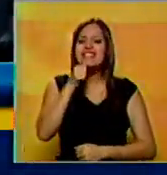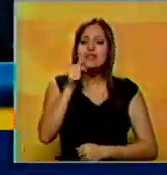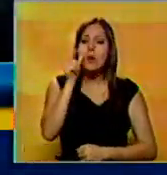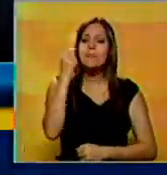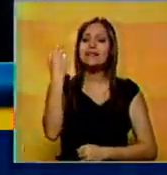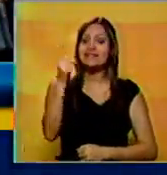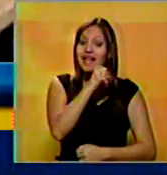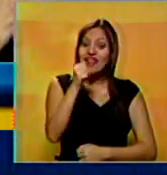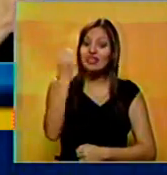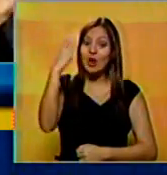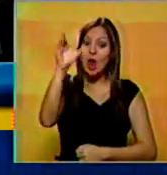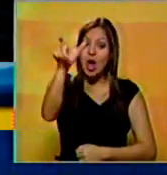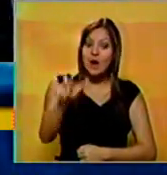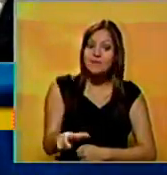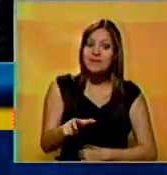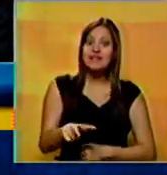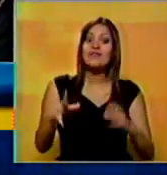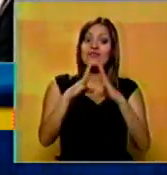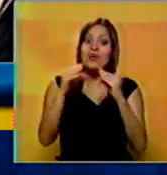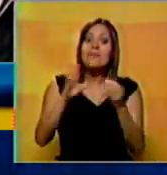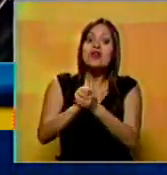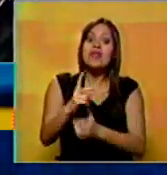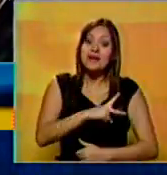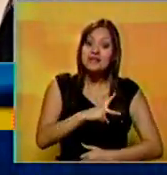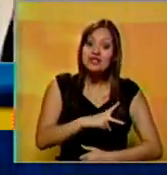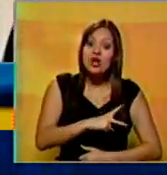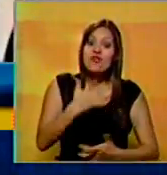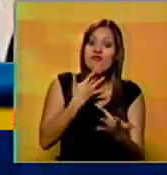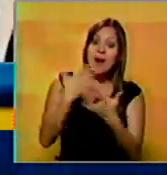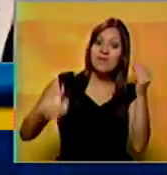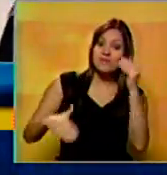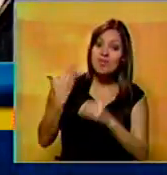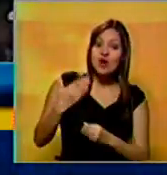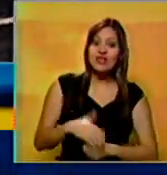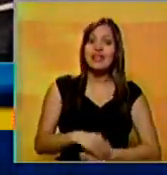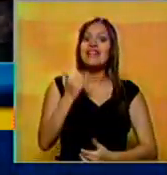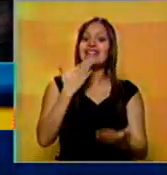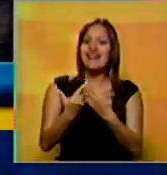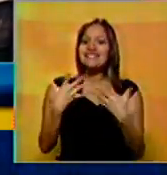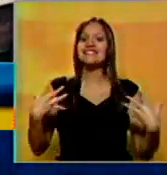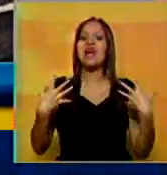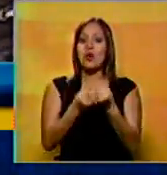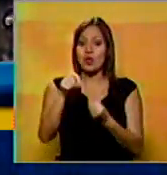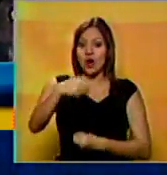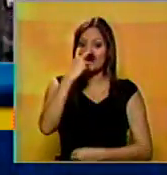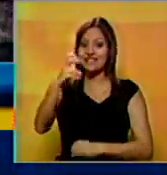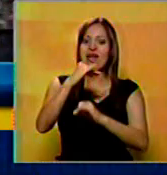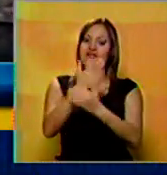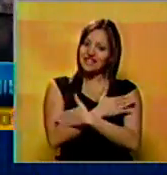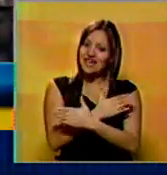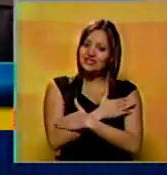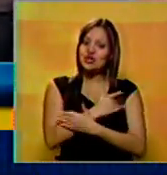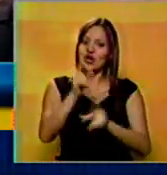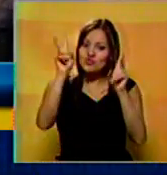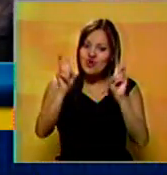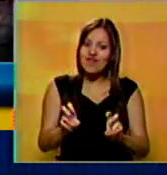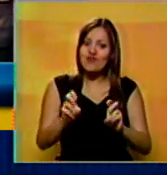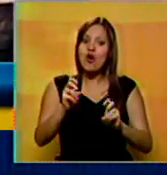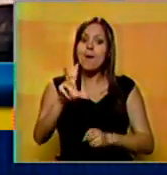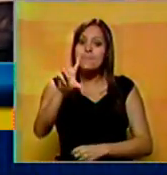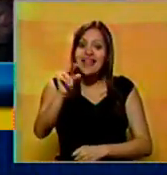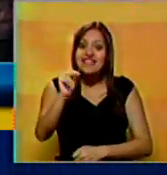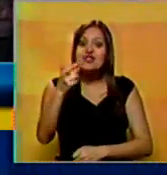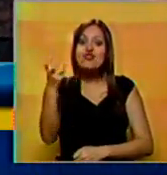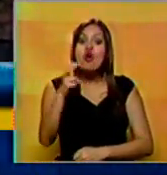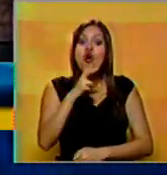cantante colombiano Silvestre Dangond. Para todos los amigos de Venevisión, Estrenos y Estrellas, gracias por esta visita. Felicidades por el disco de platino y de oro. Fue una